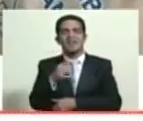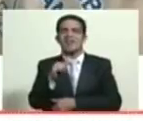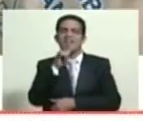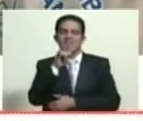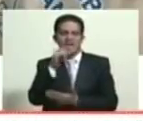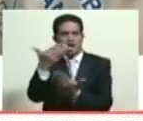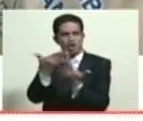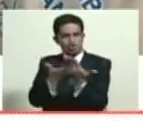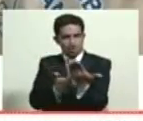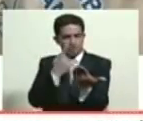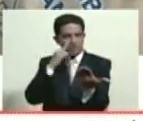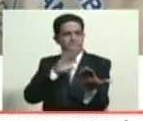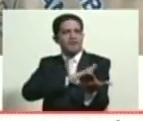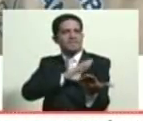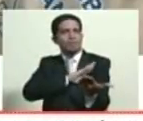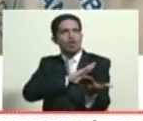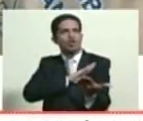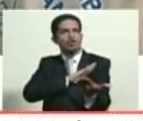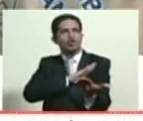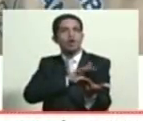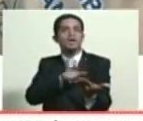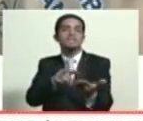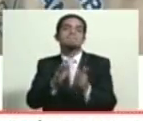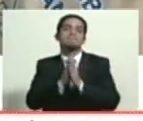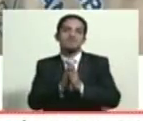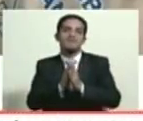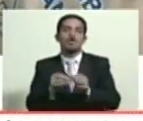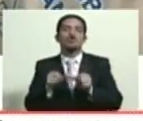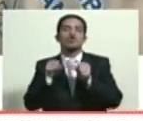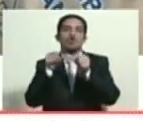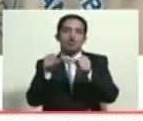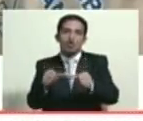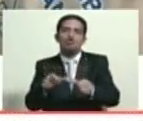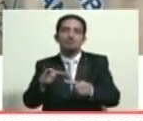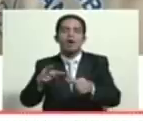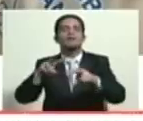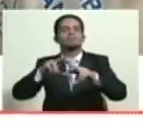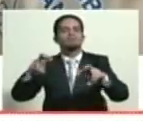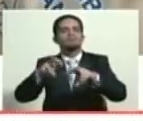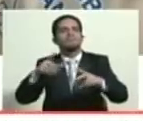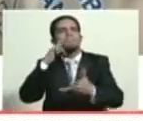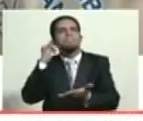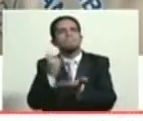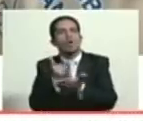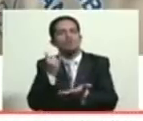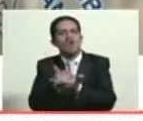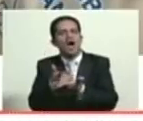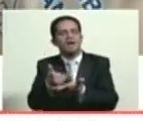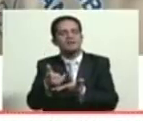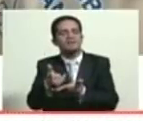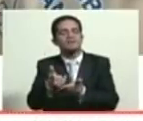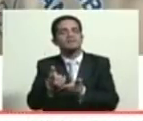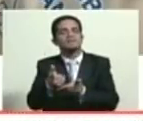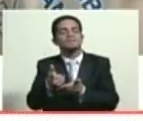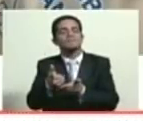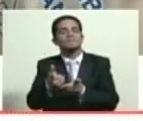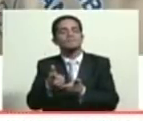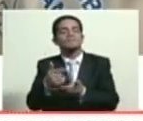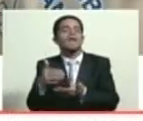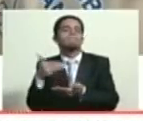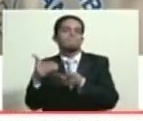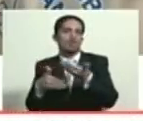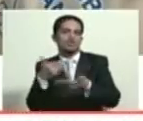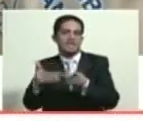este órgano de control a que continúe el procedimiento de verificación patrimonial y de tramitar el